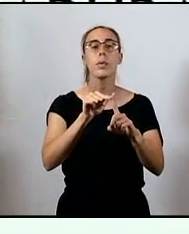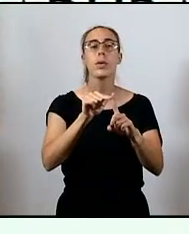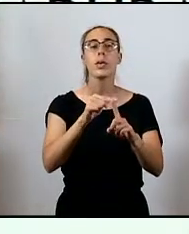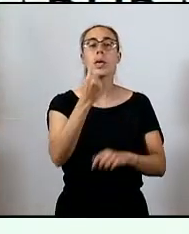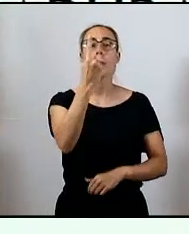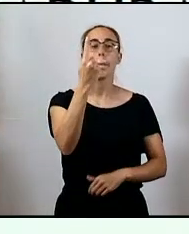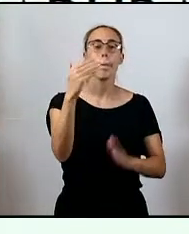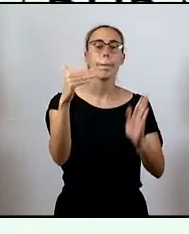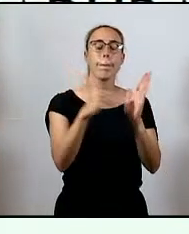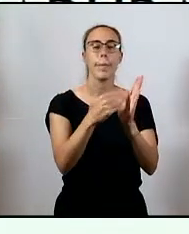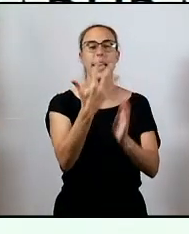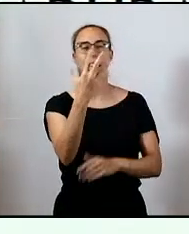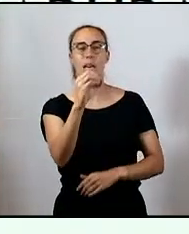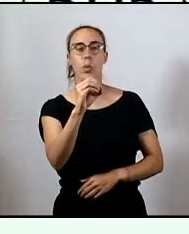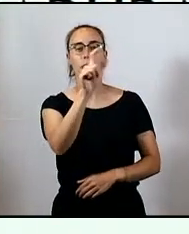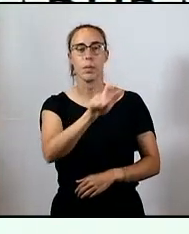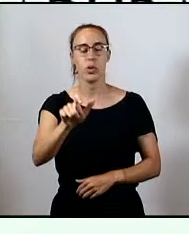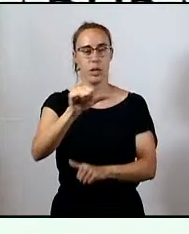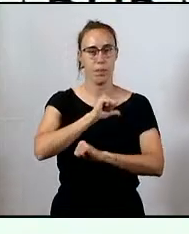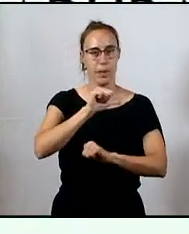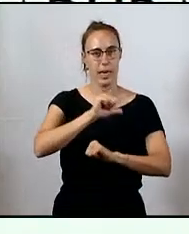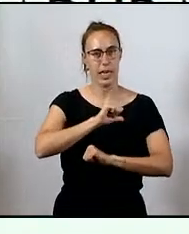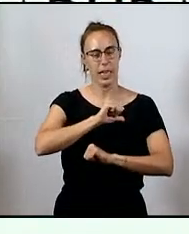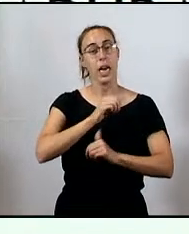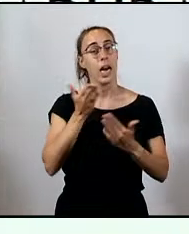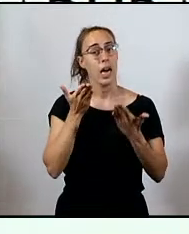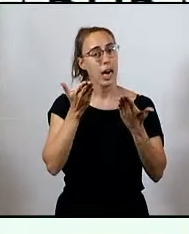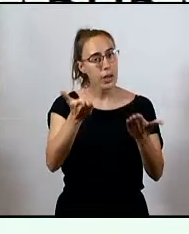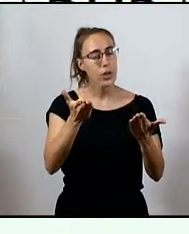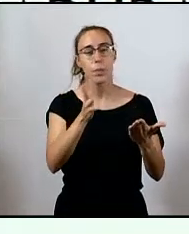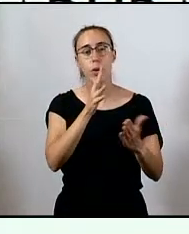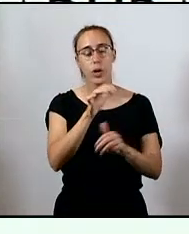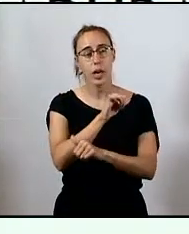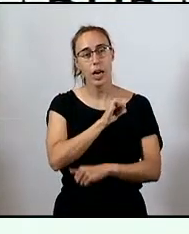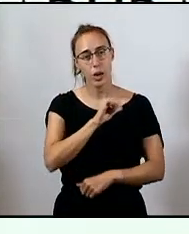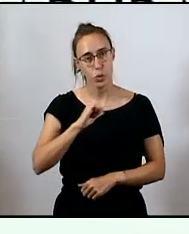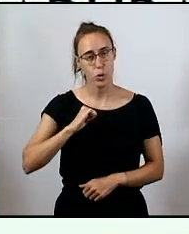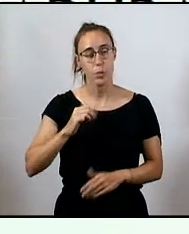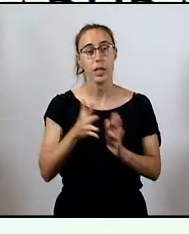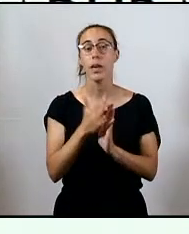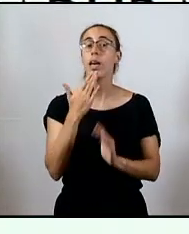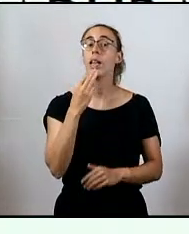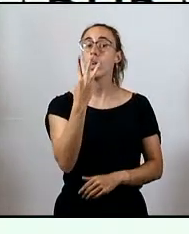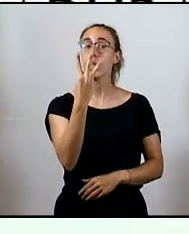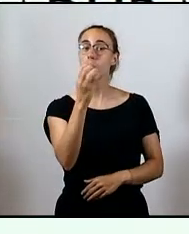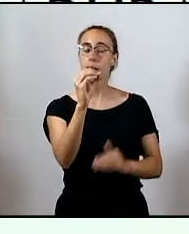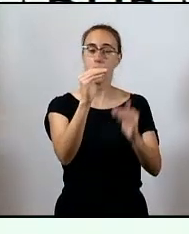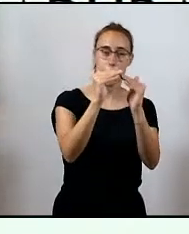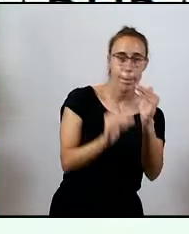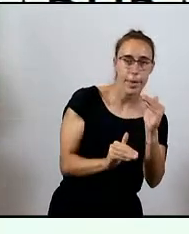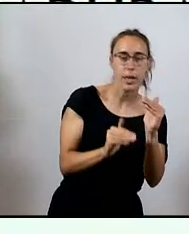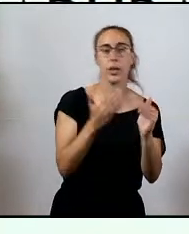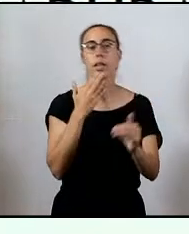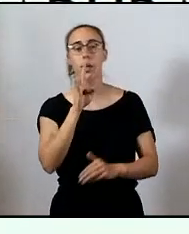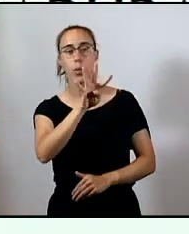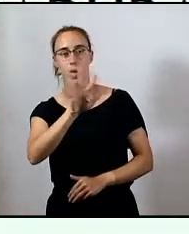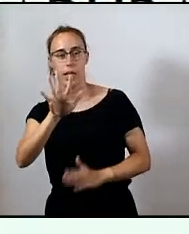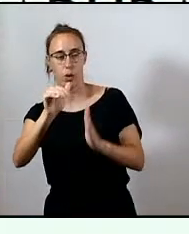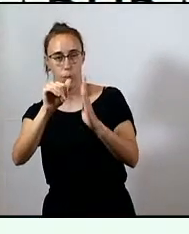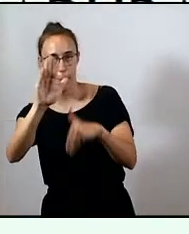1.050 personas desempleadas a establecerse como autónomos, priorizando a menores de 30 años, mayores de 45 y